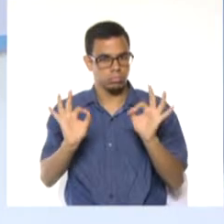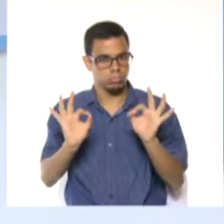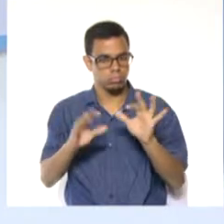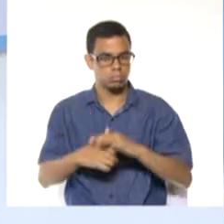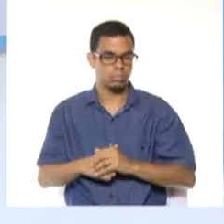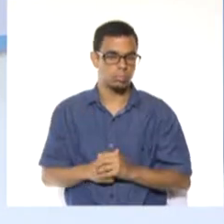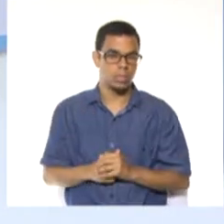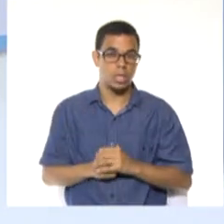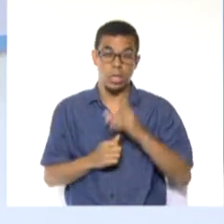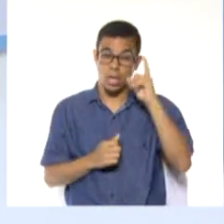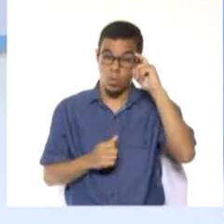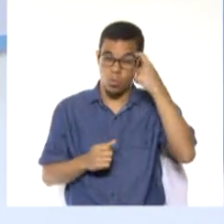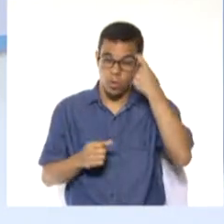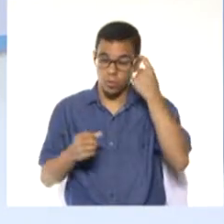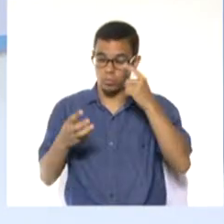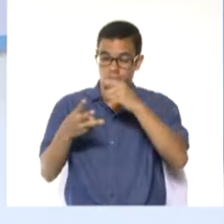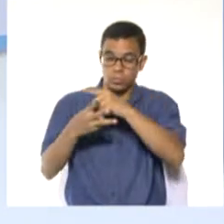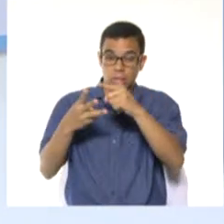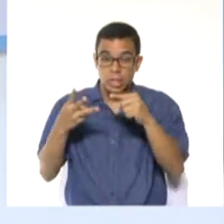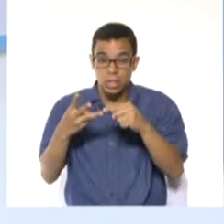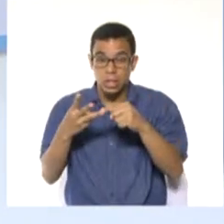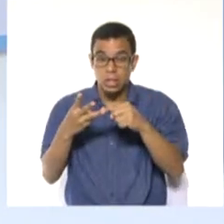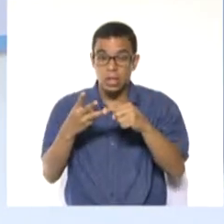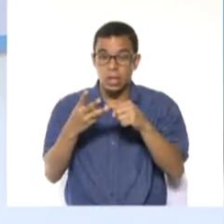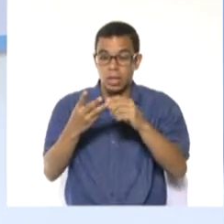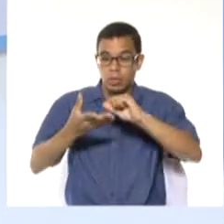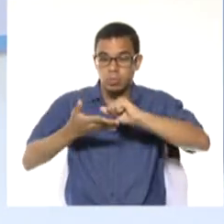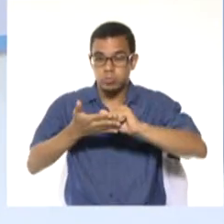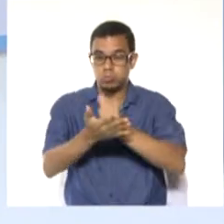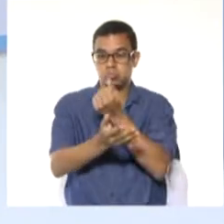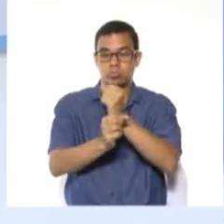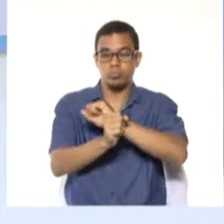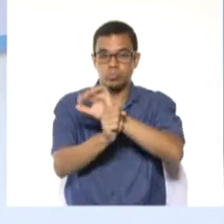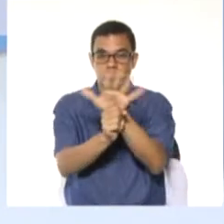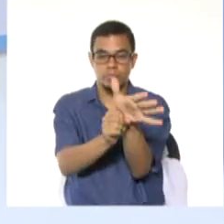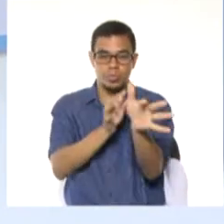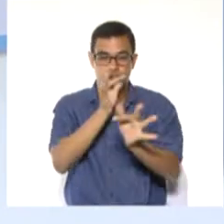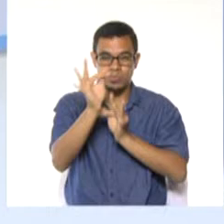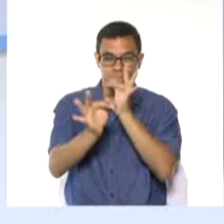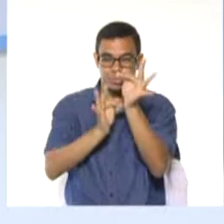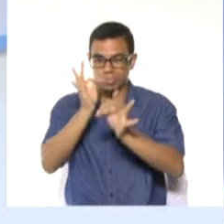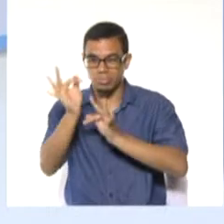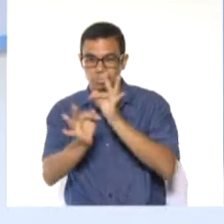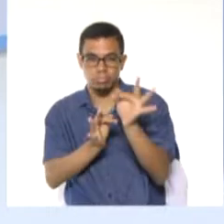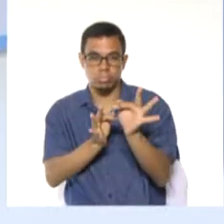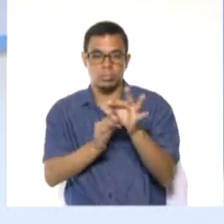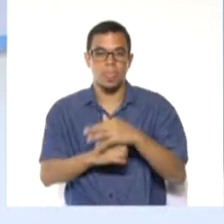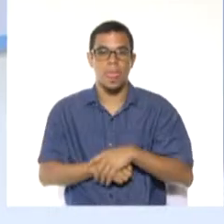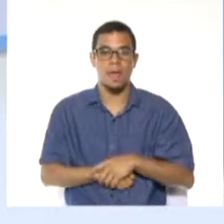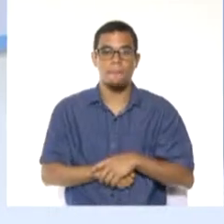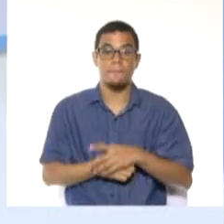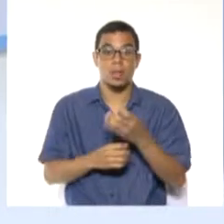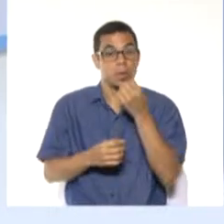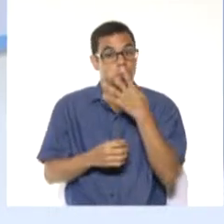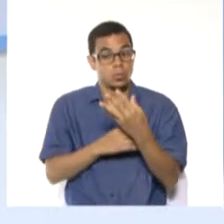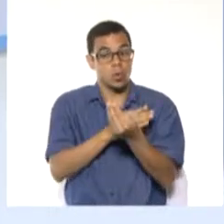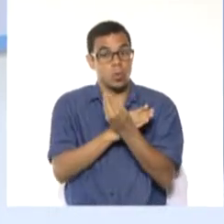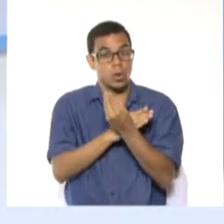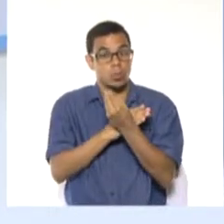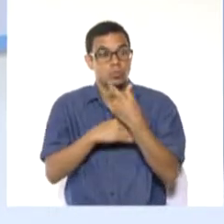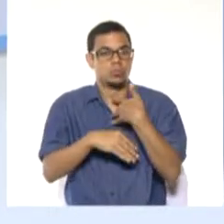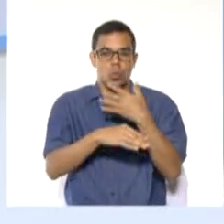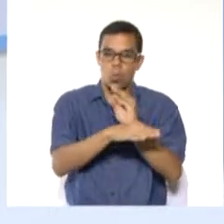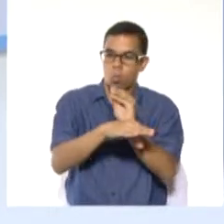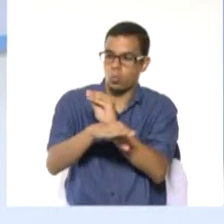saludable. Recuerden que con ello estaremos contribuyendo en esta lucha de la COVID-19. Y lo mejor, se cuidan ustedes y